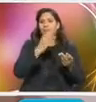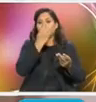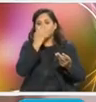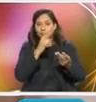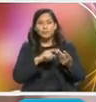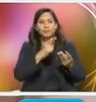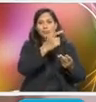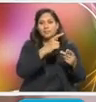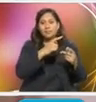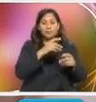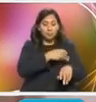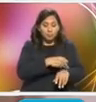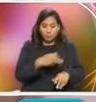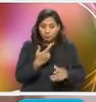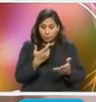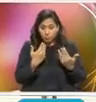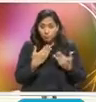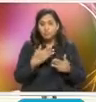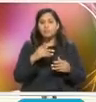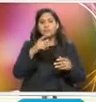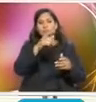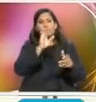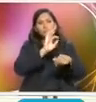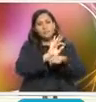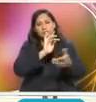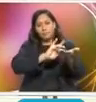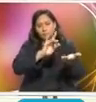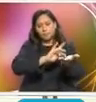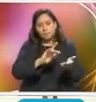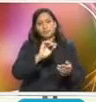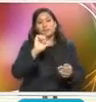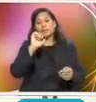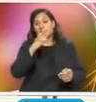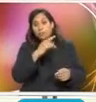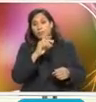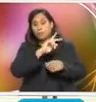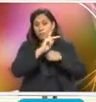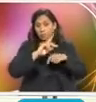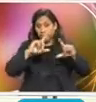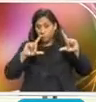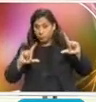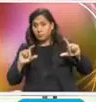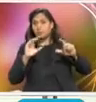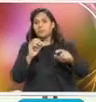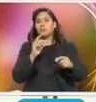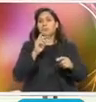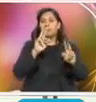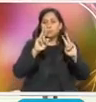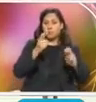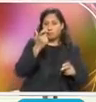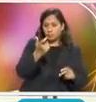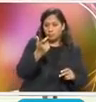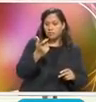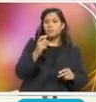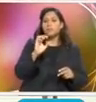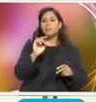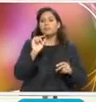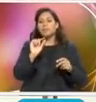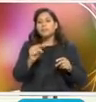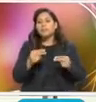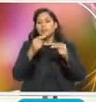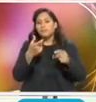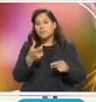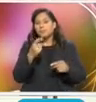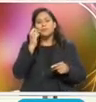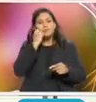controle directamente la familia, bueno, pues disminuya, y esto permita que si algo sucede en el país, en la macroeconomía o en la microeconomía, pues las